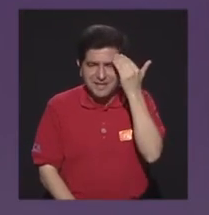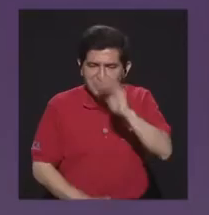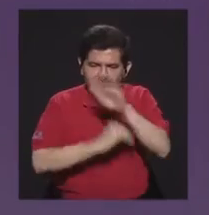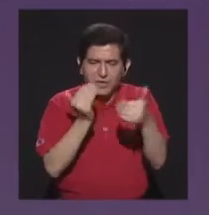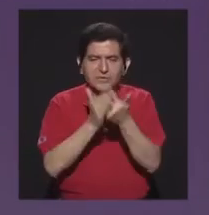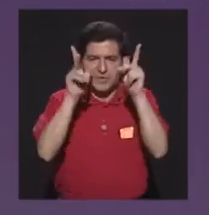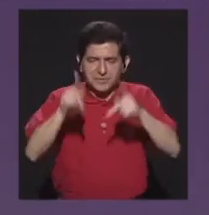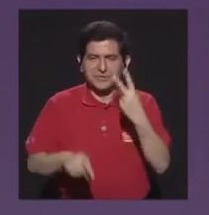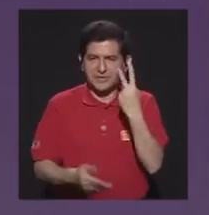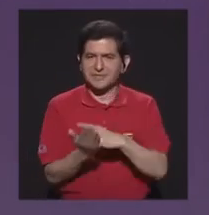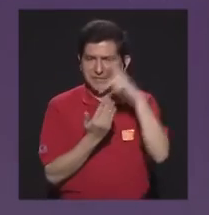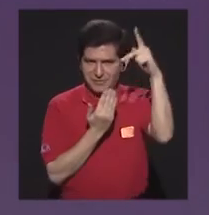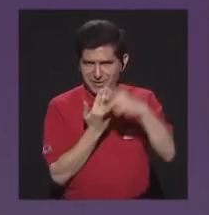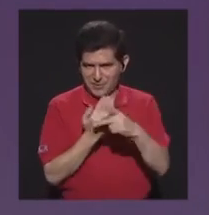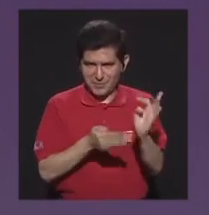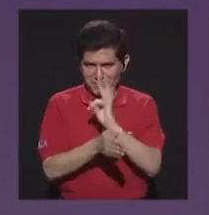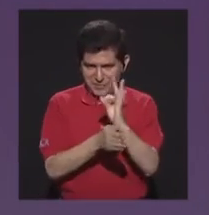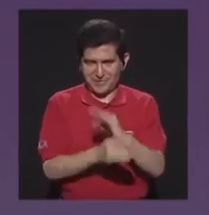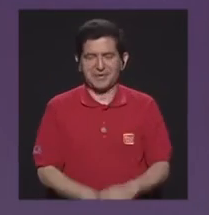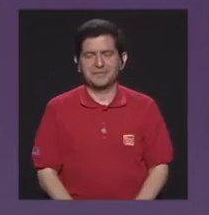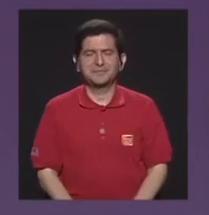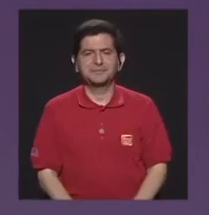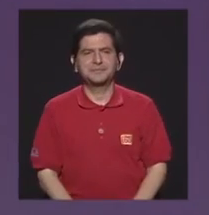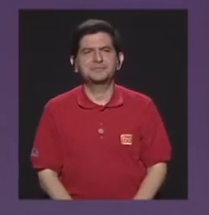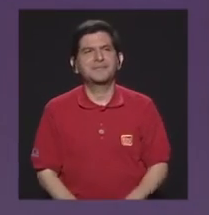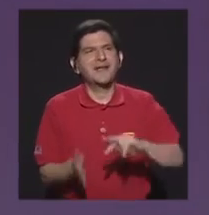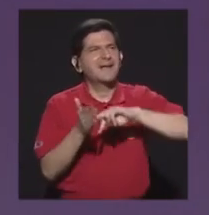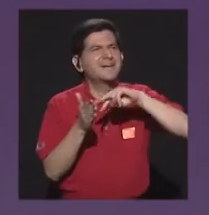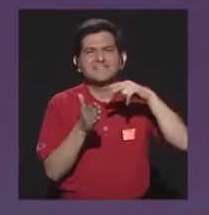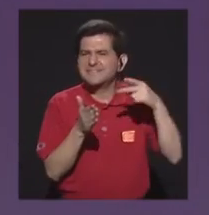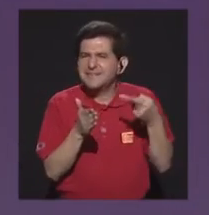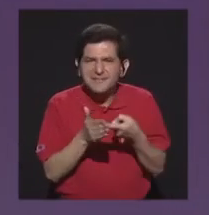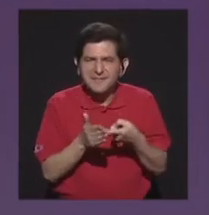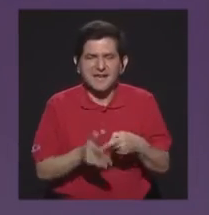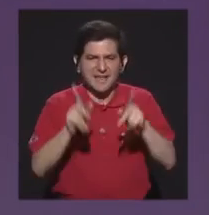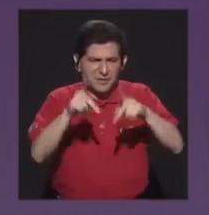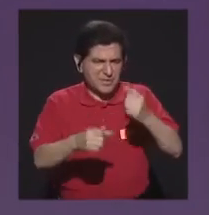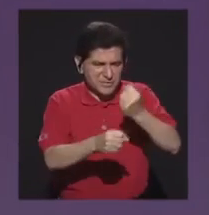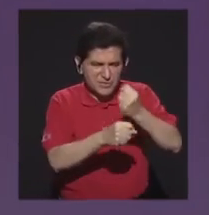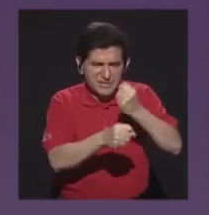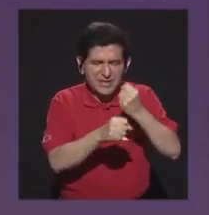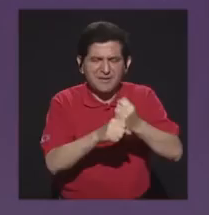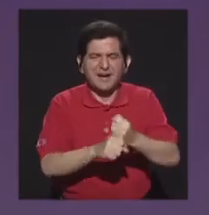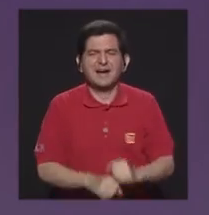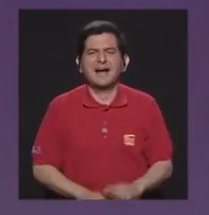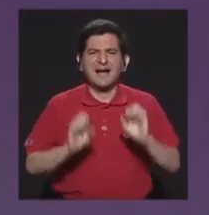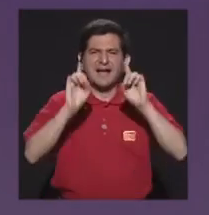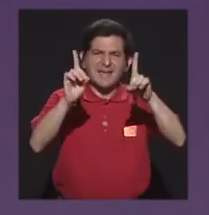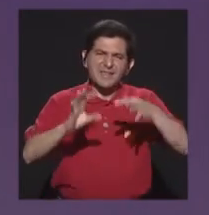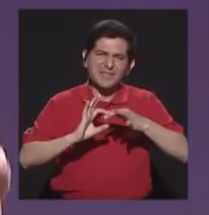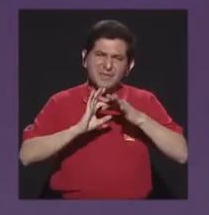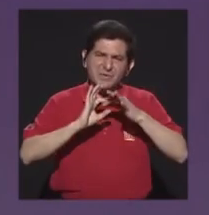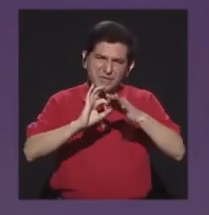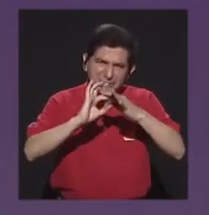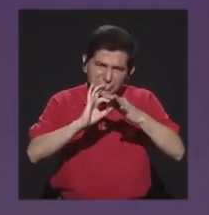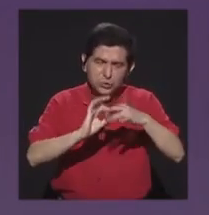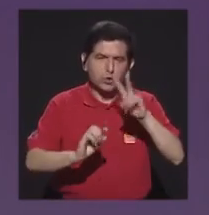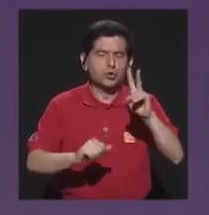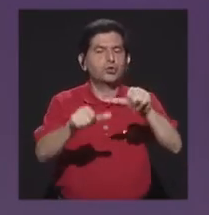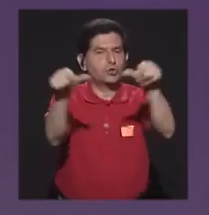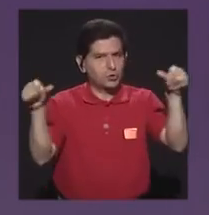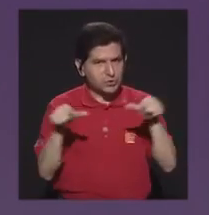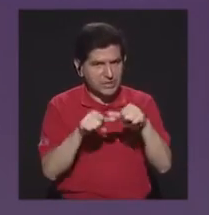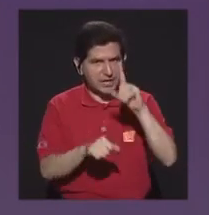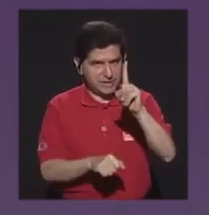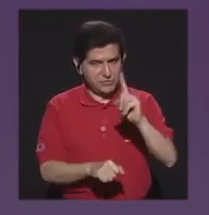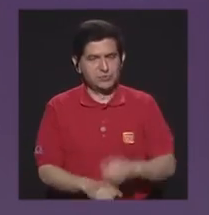viendo. Mira, realmente para definir qué es una persona que trabaja en educación sexual, yo lo catalogo en dos dimensiones. Una